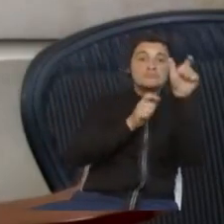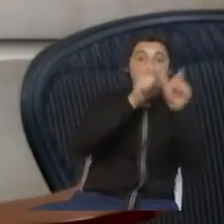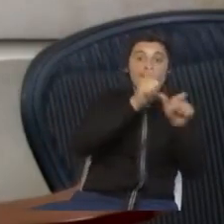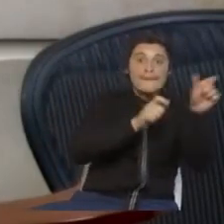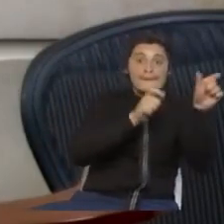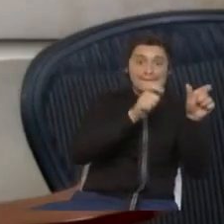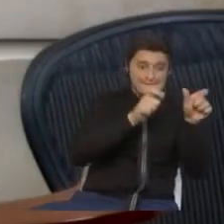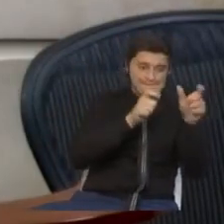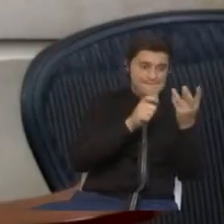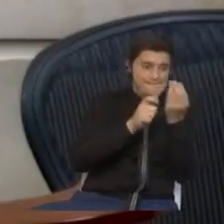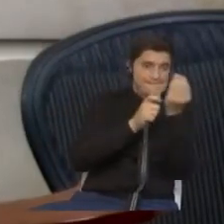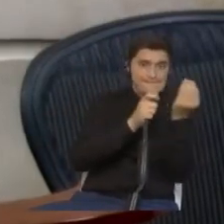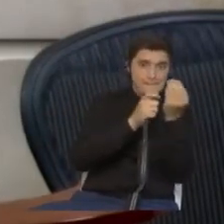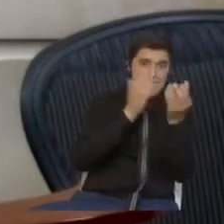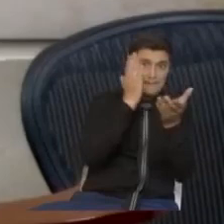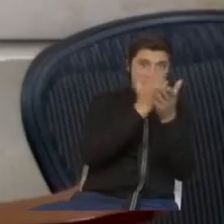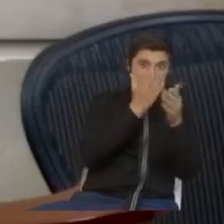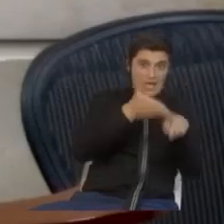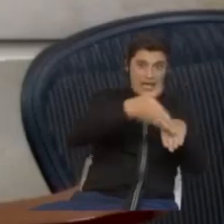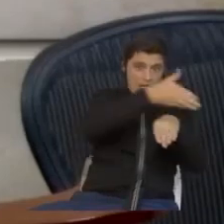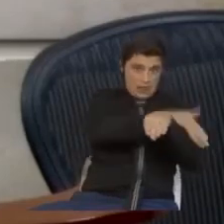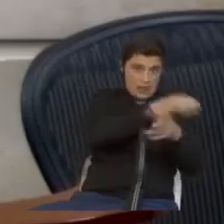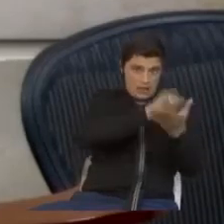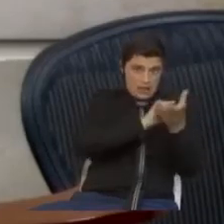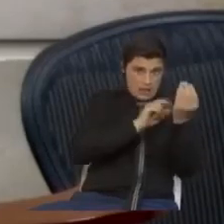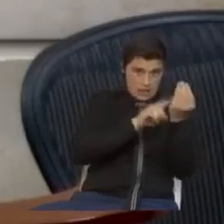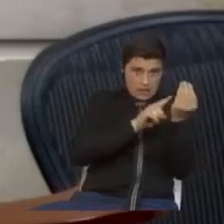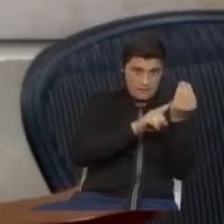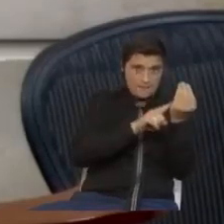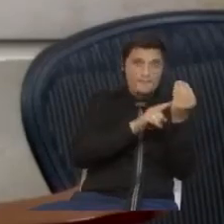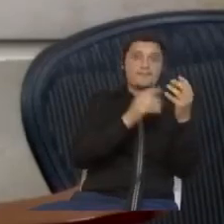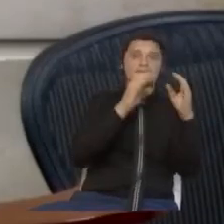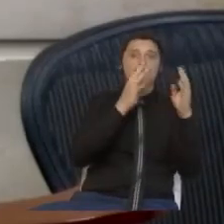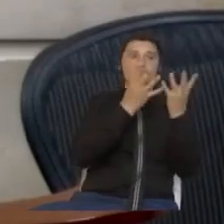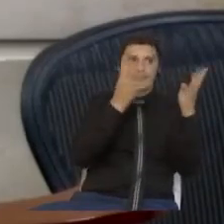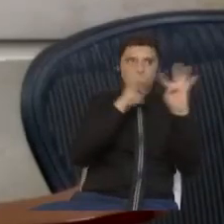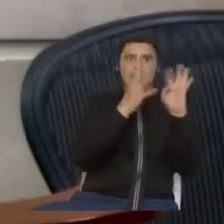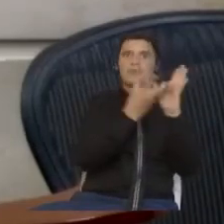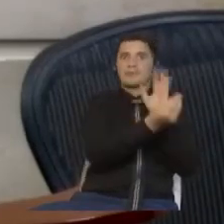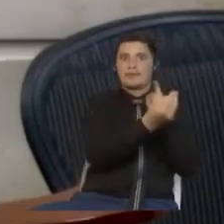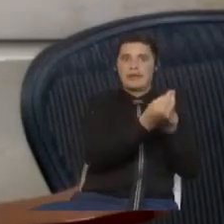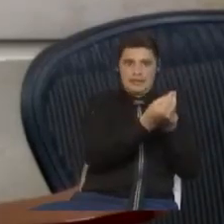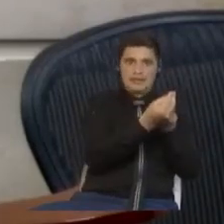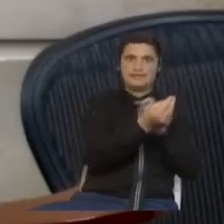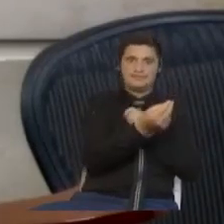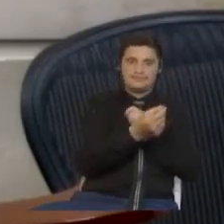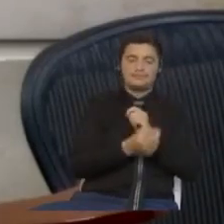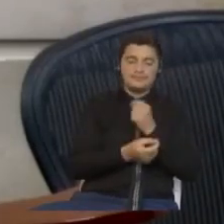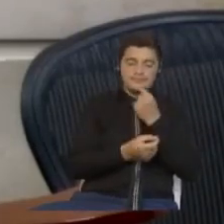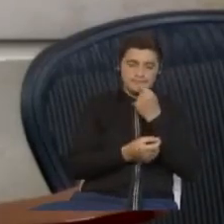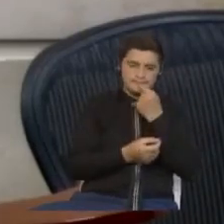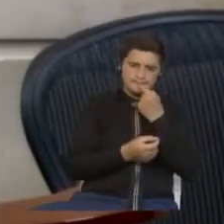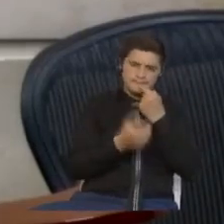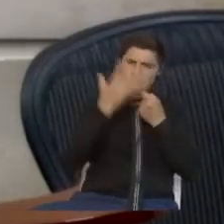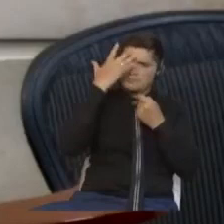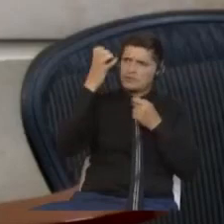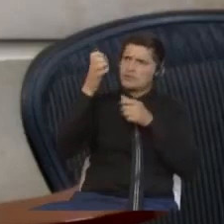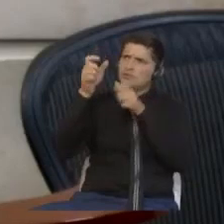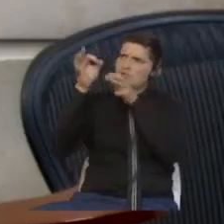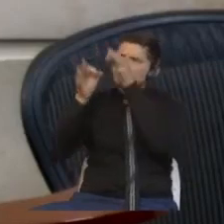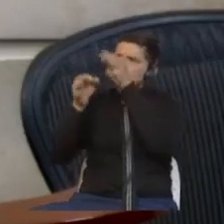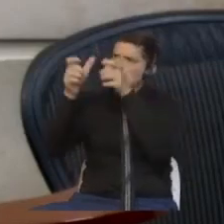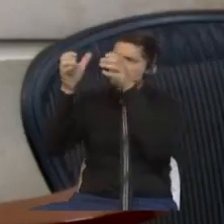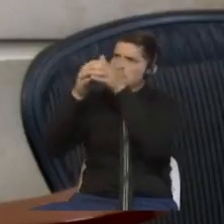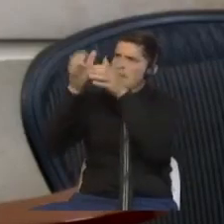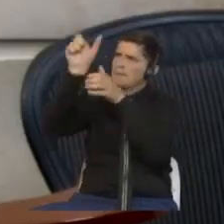parte de la comisión accidental anterior por qué razón a juicio de ese magistrado a quien